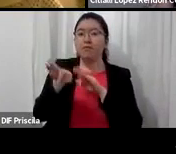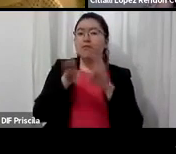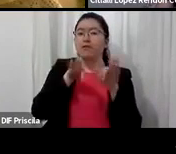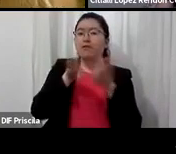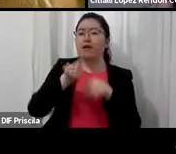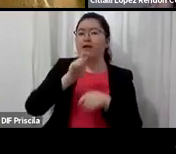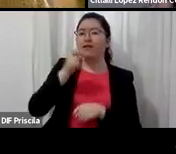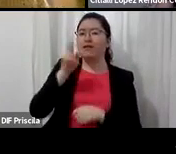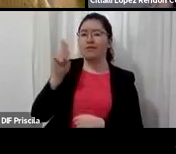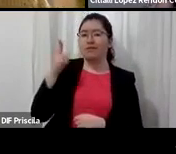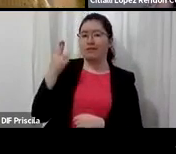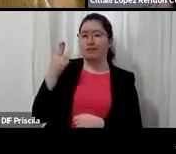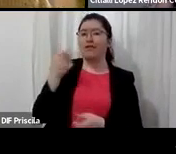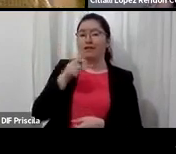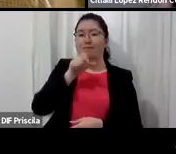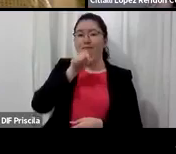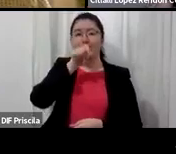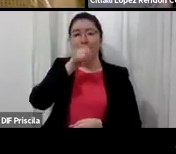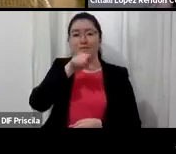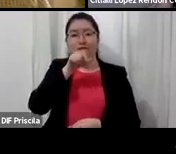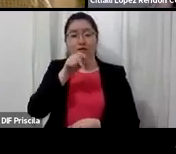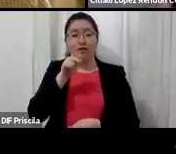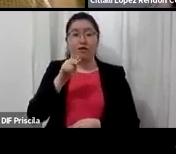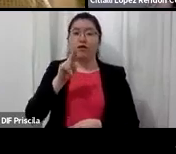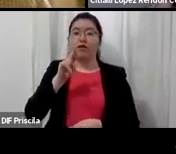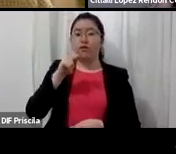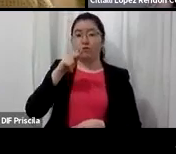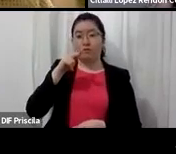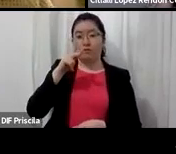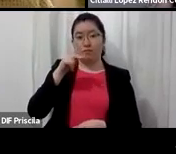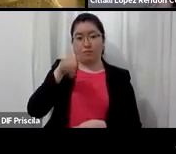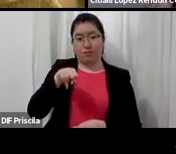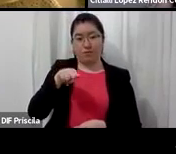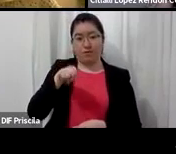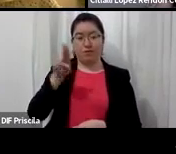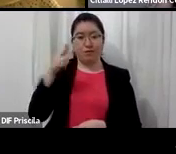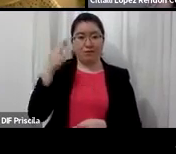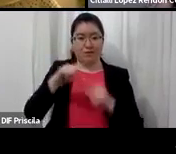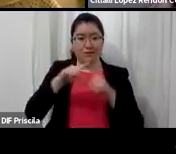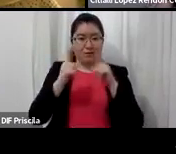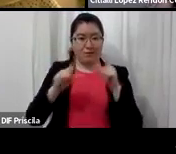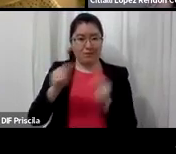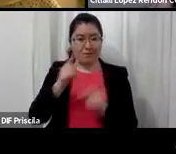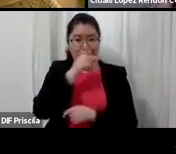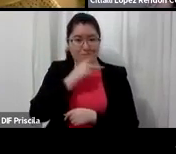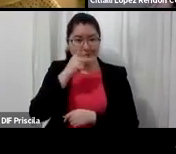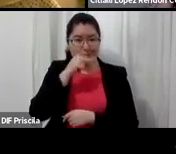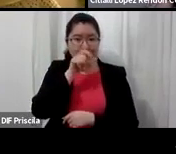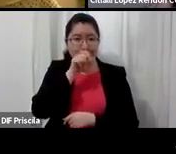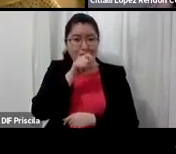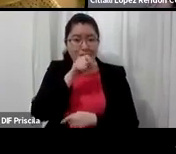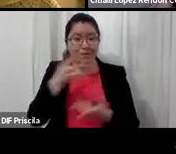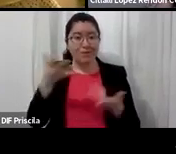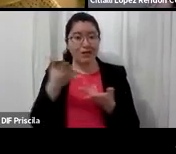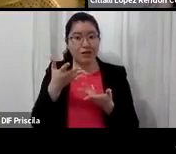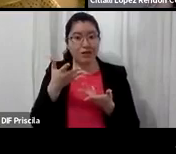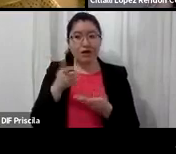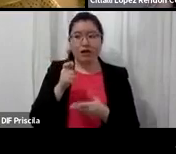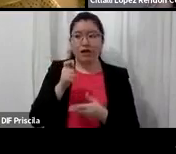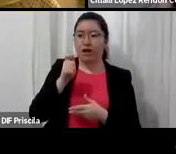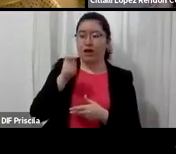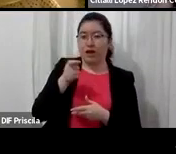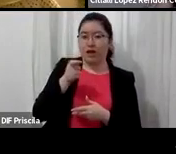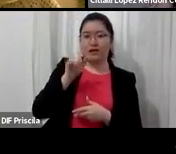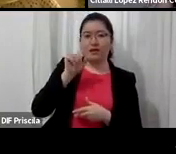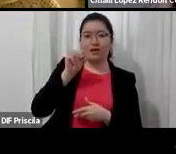promotores en los estudiantes de la Universidad Pedagógica Nacional. O sea, hay que ir insertando esto en el IEMS, ¿no?